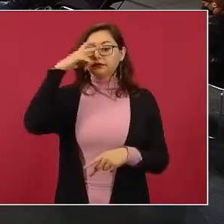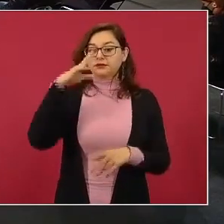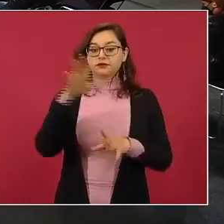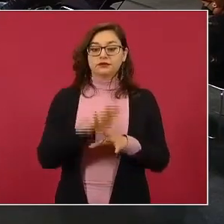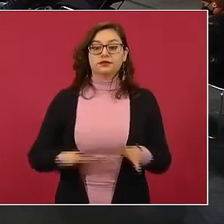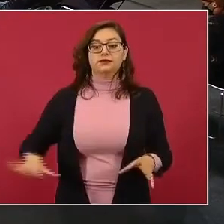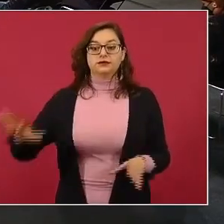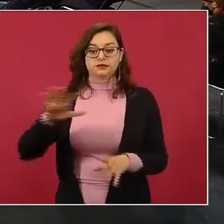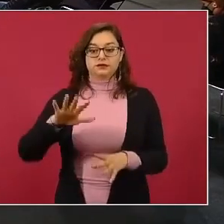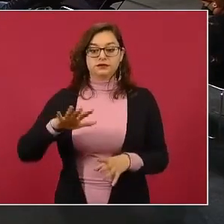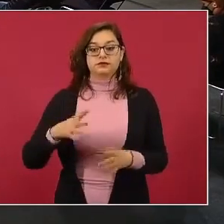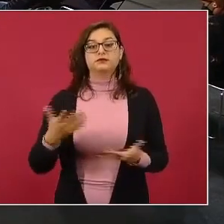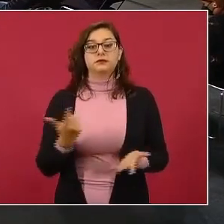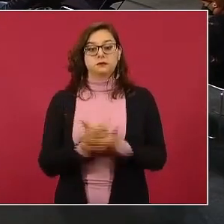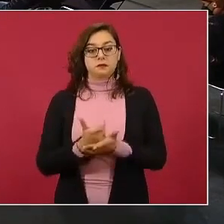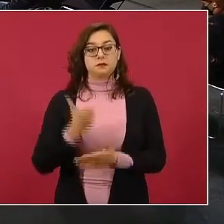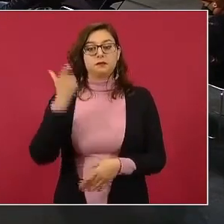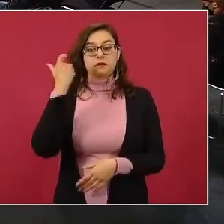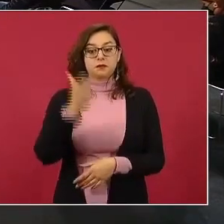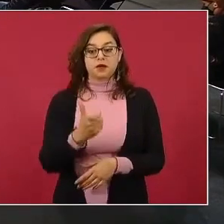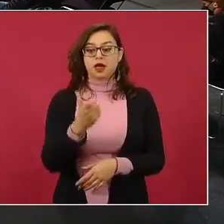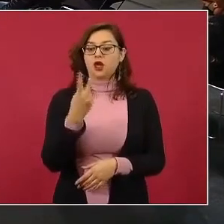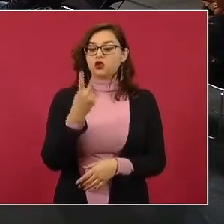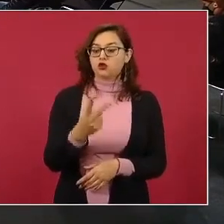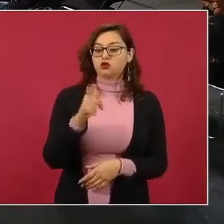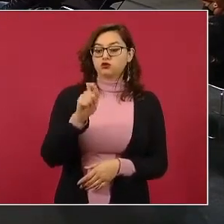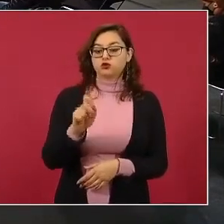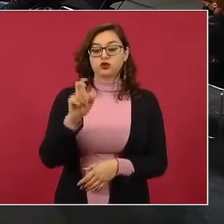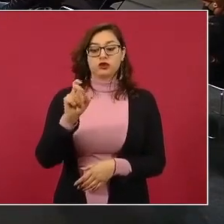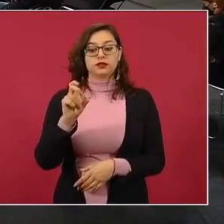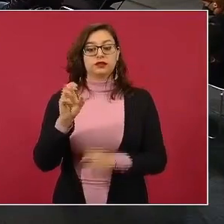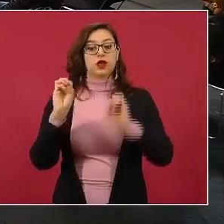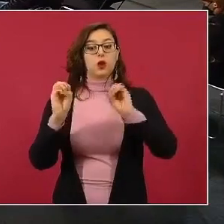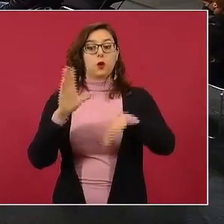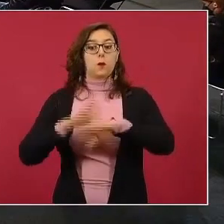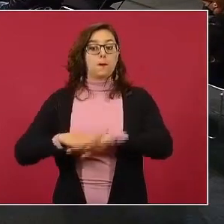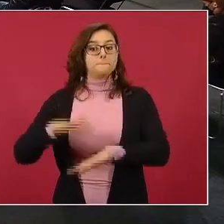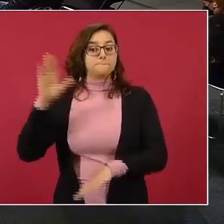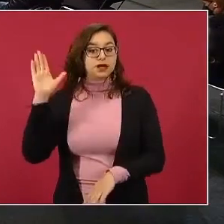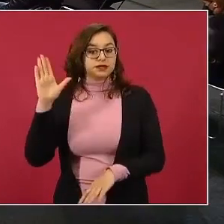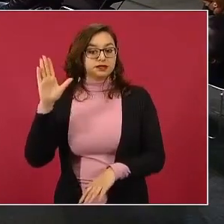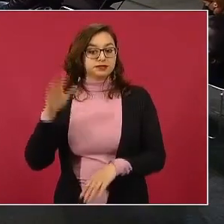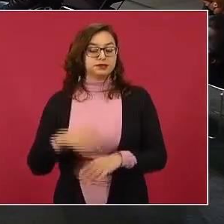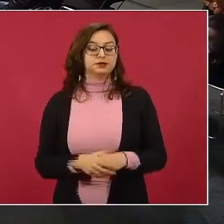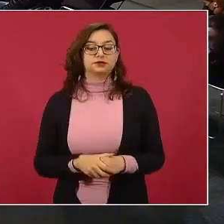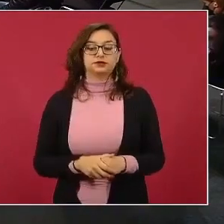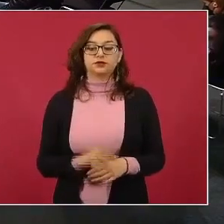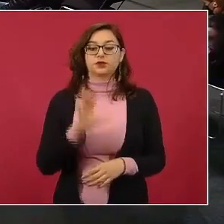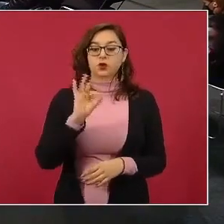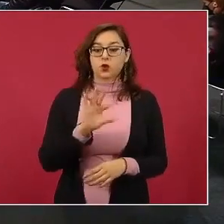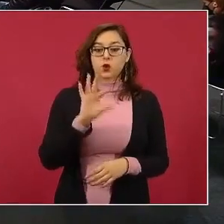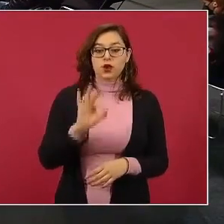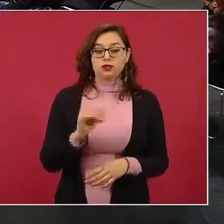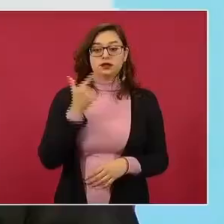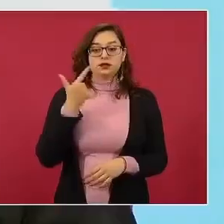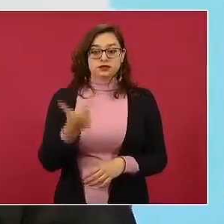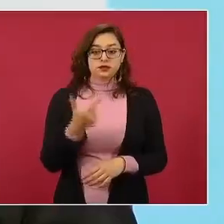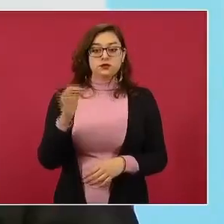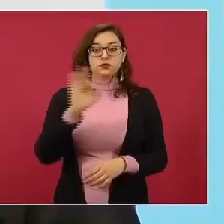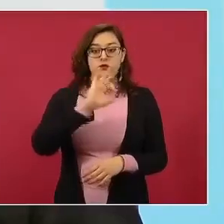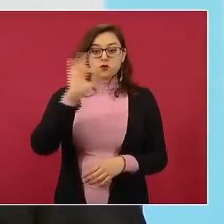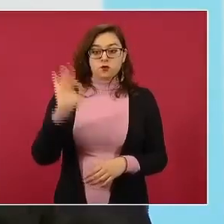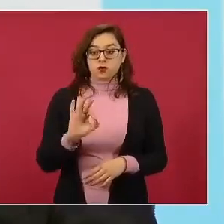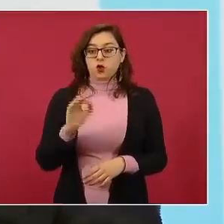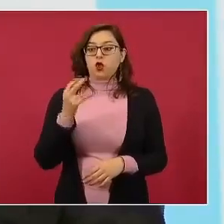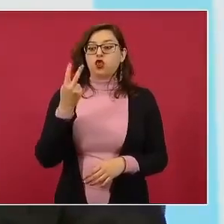familias, pagan 2.30 o más. El 47% de las familias mexicanas